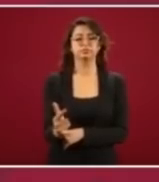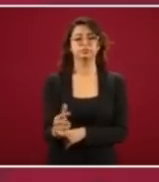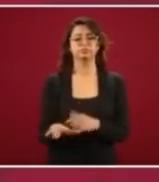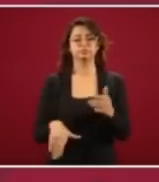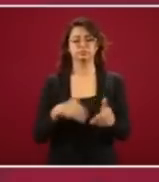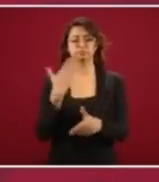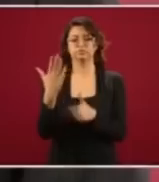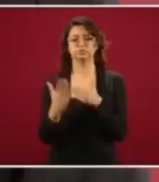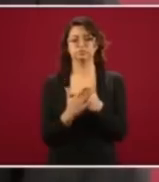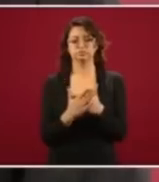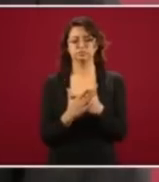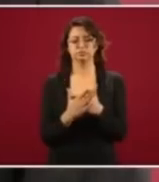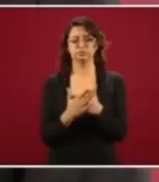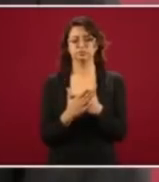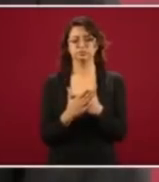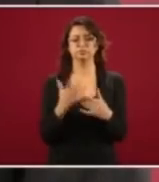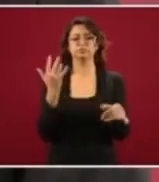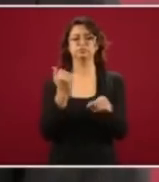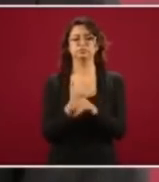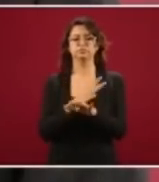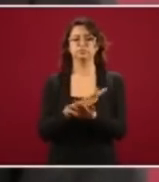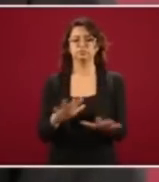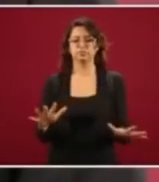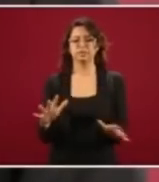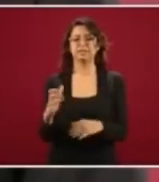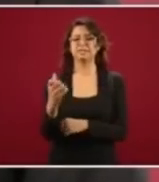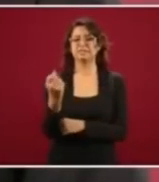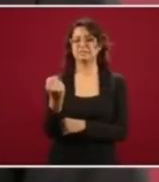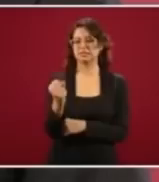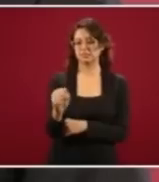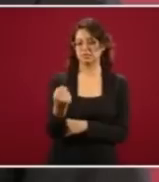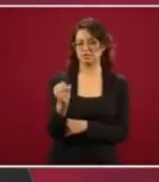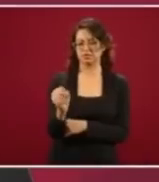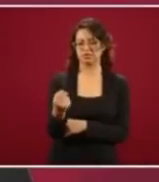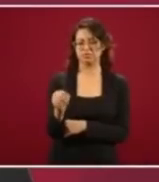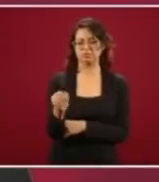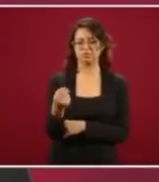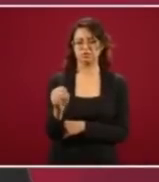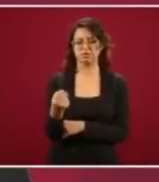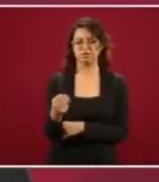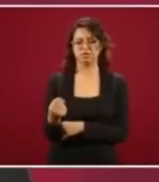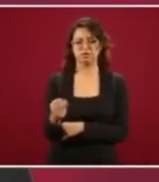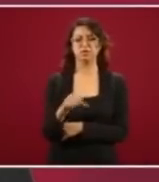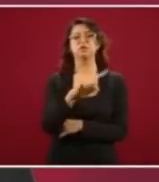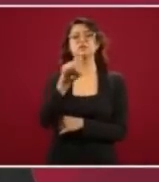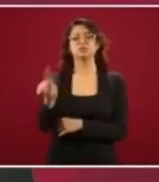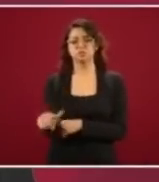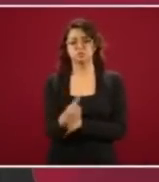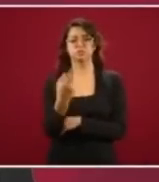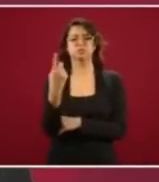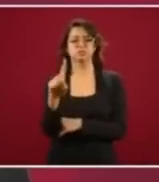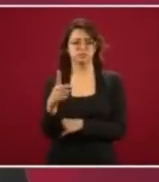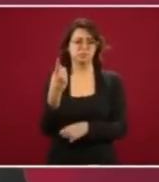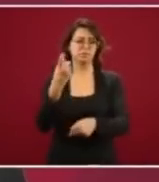voy a informar en septiembre y el 1 de diciembre.